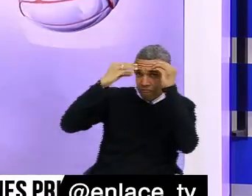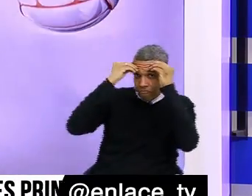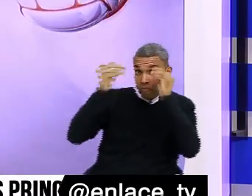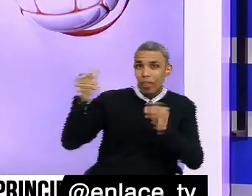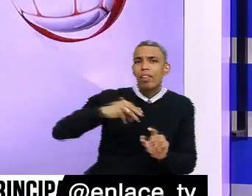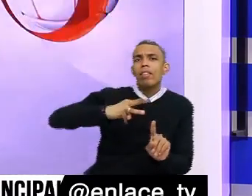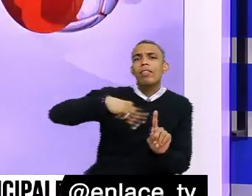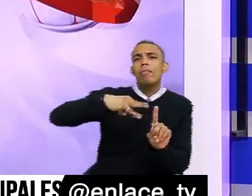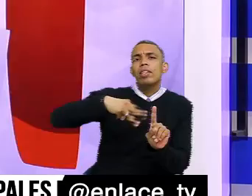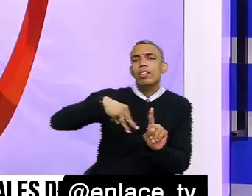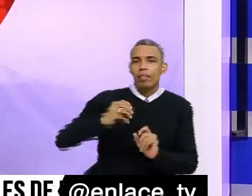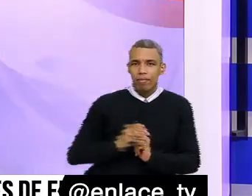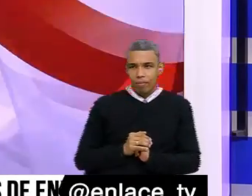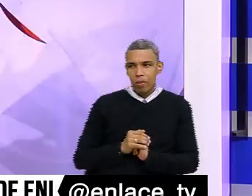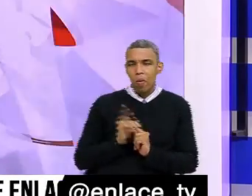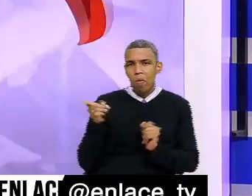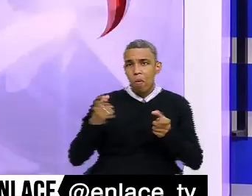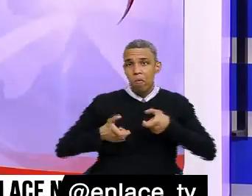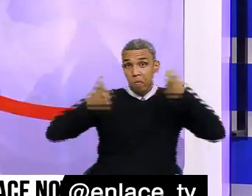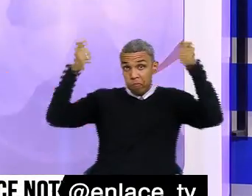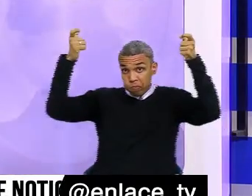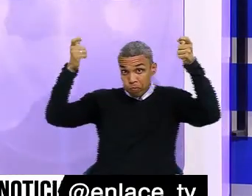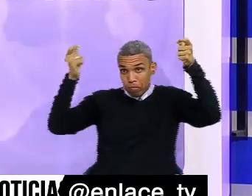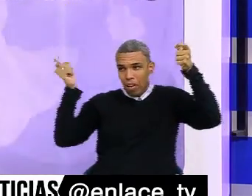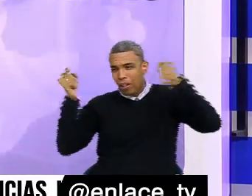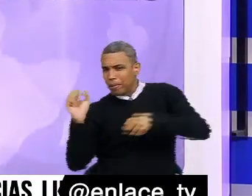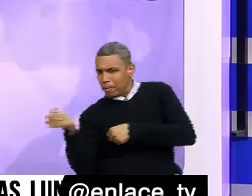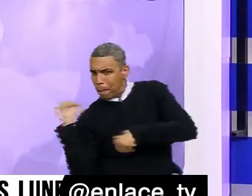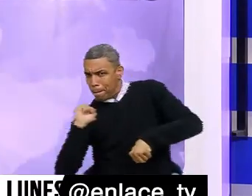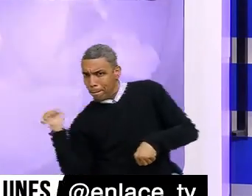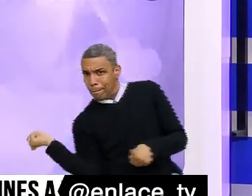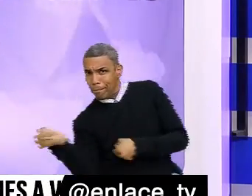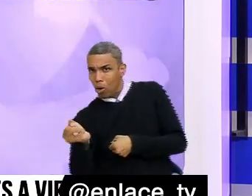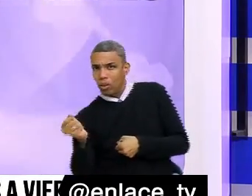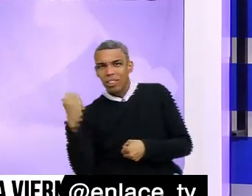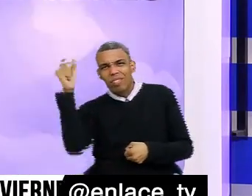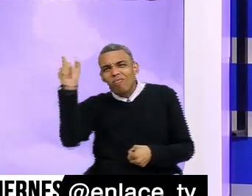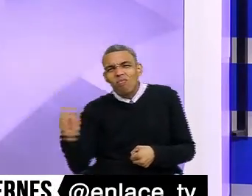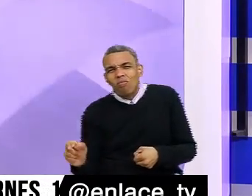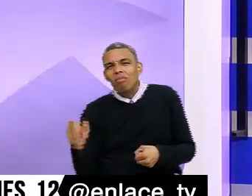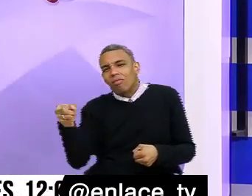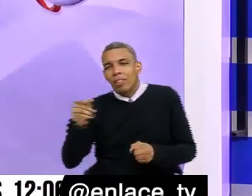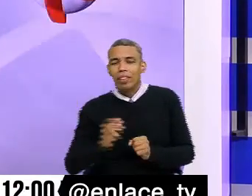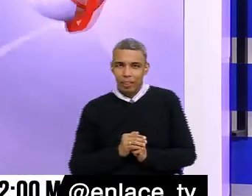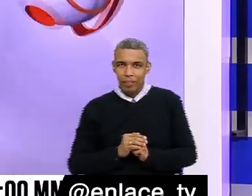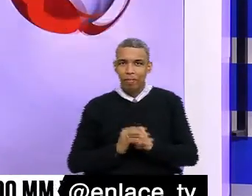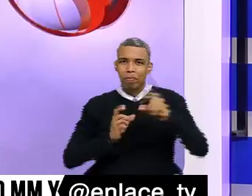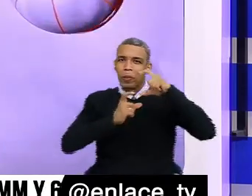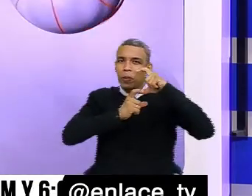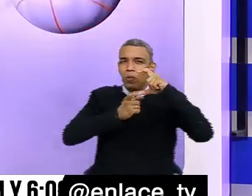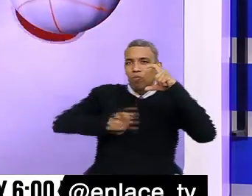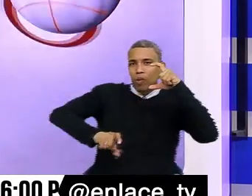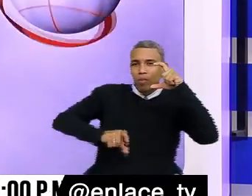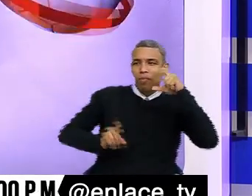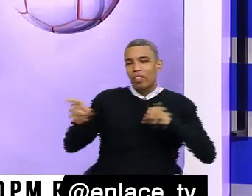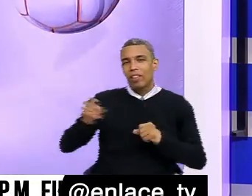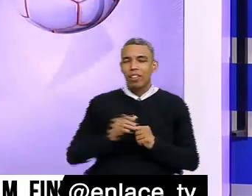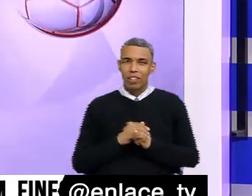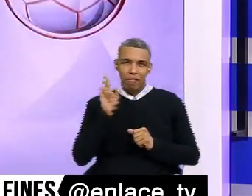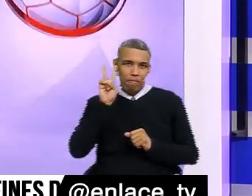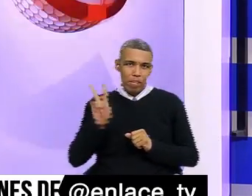allí ubicados en el estadio Joaquín Barros Machuca. Un venezolano que practica allí ahora, o mejor, que es un